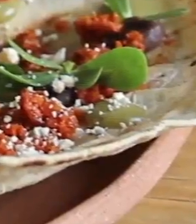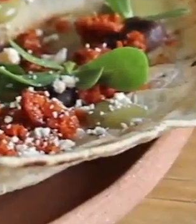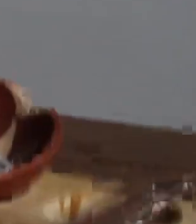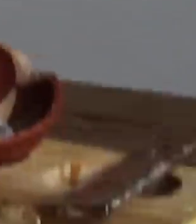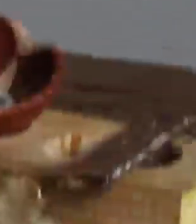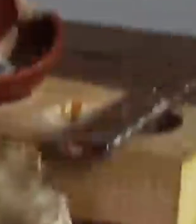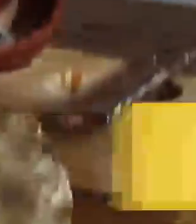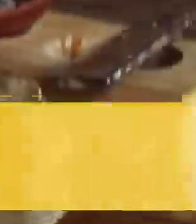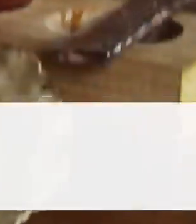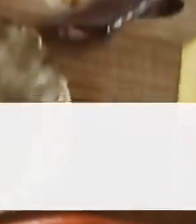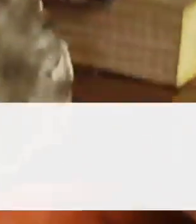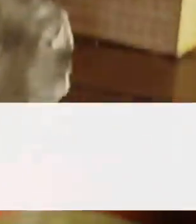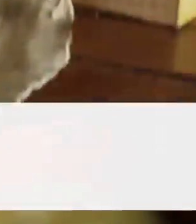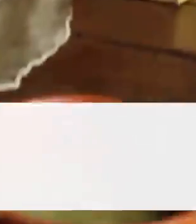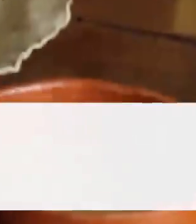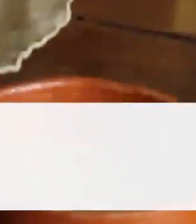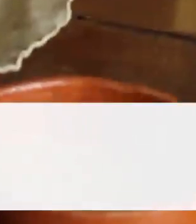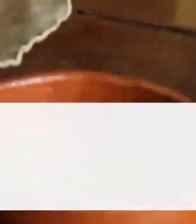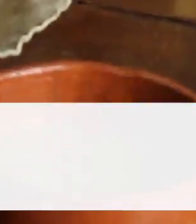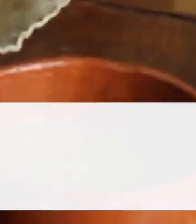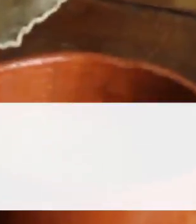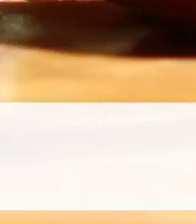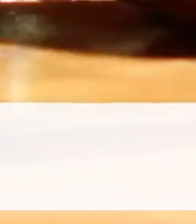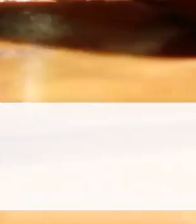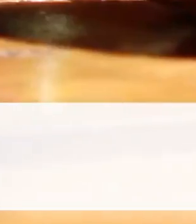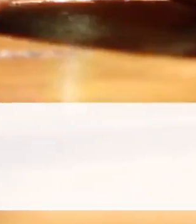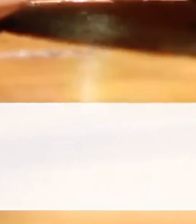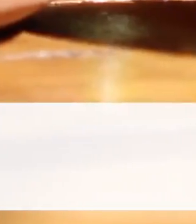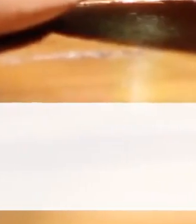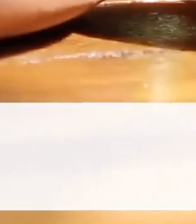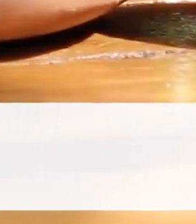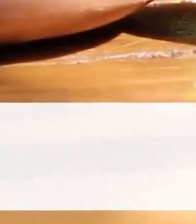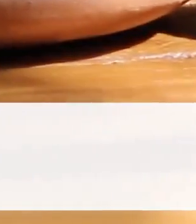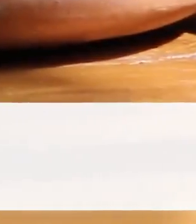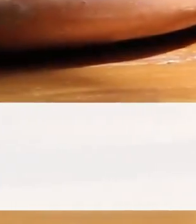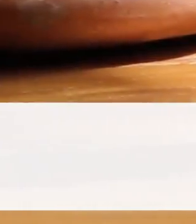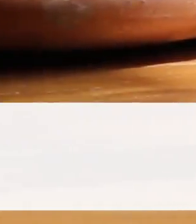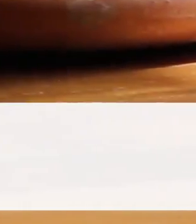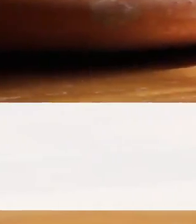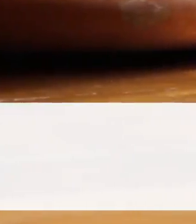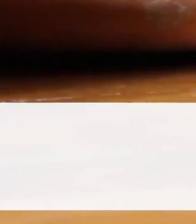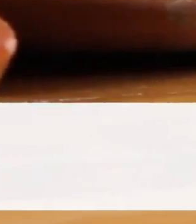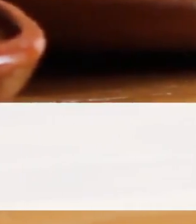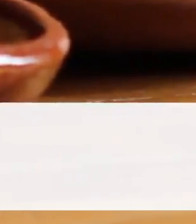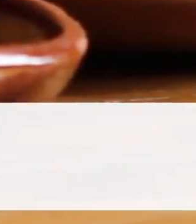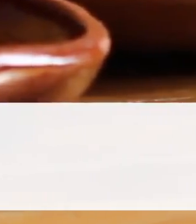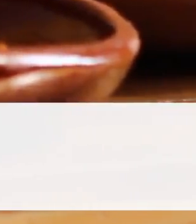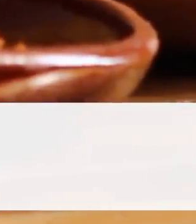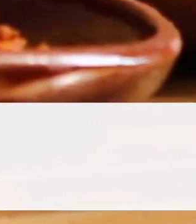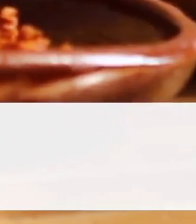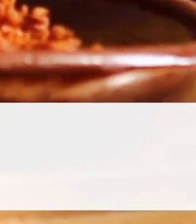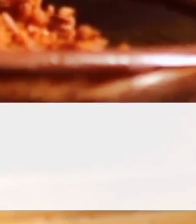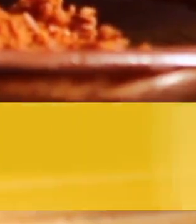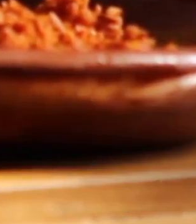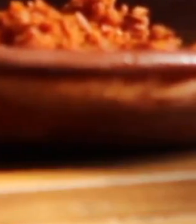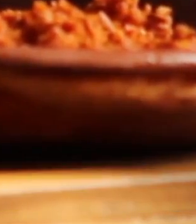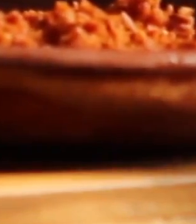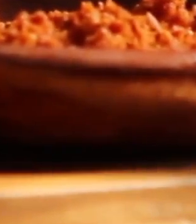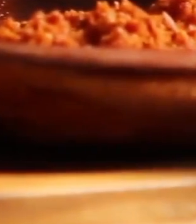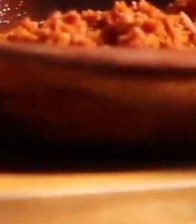Tlayuda es una tortilla típica de los valles centrales del estado de Oaxaca. Sin embargo, gracias a su sabor y fácil preparación,